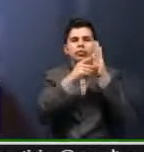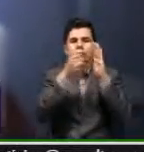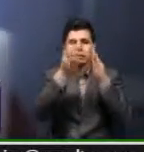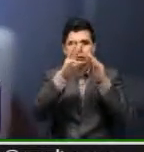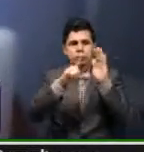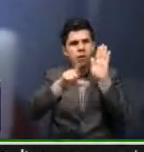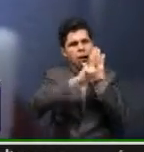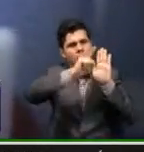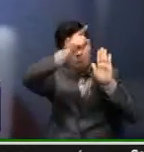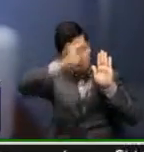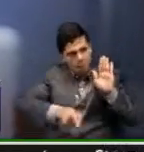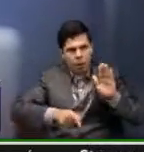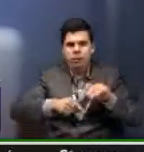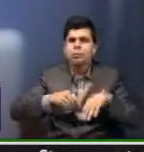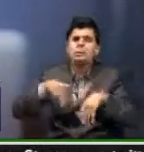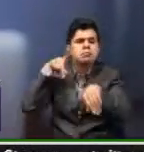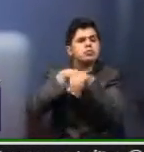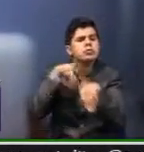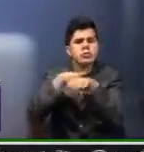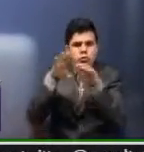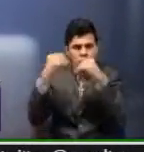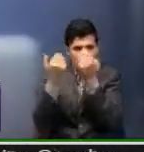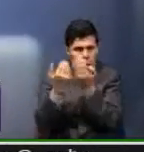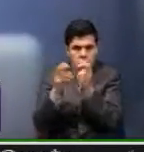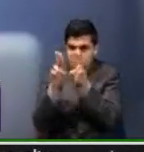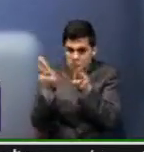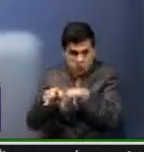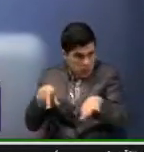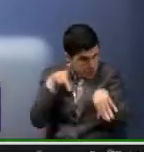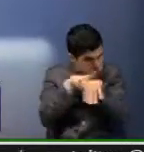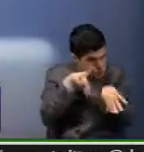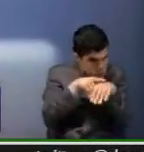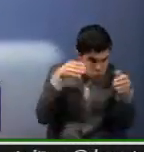busca minimizar los índices de acoso escolar y acoso cibernético.